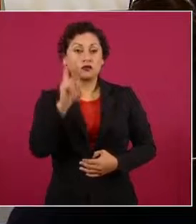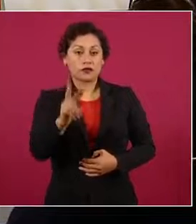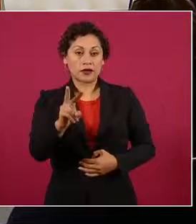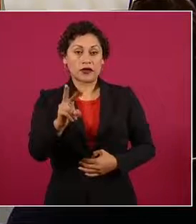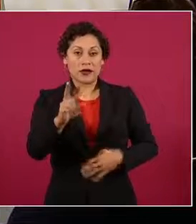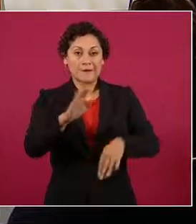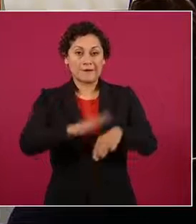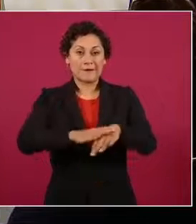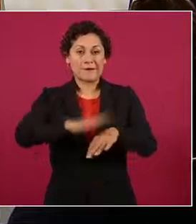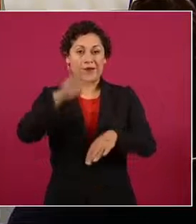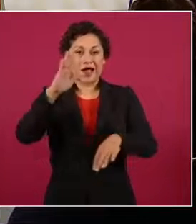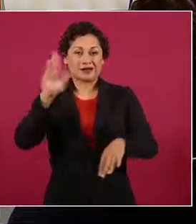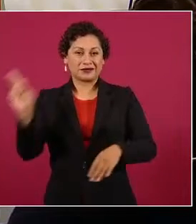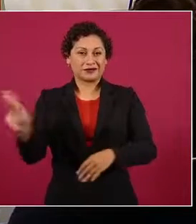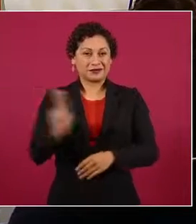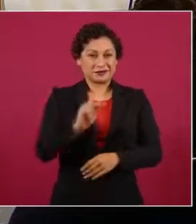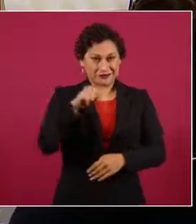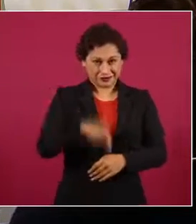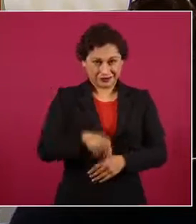a lo que estamos haciendo.